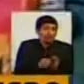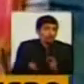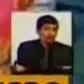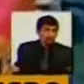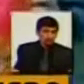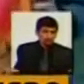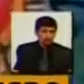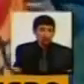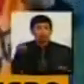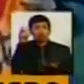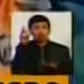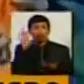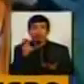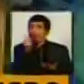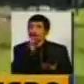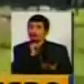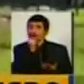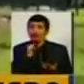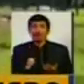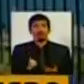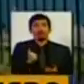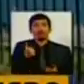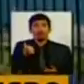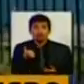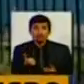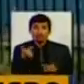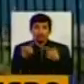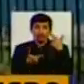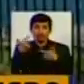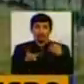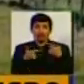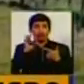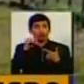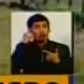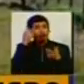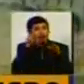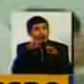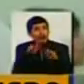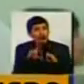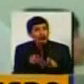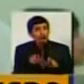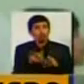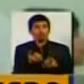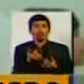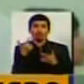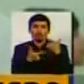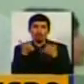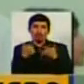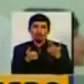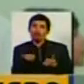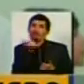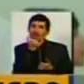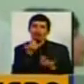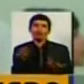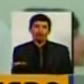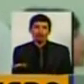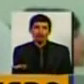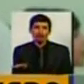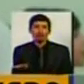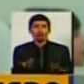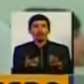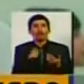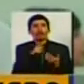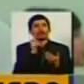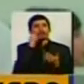voto en el exterior. Es solamente una falta de voluntad política o de cálculos políticos muy errados, porque en definitiva,